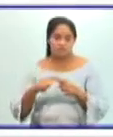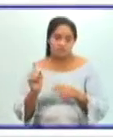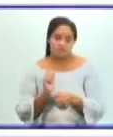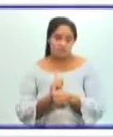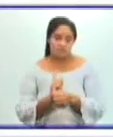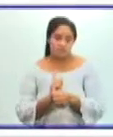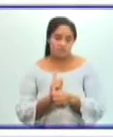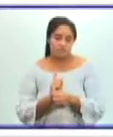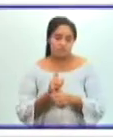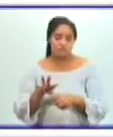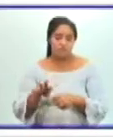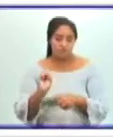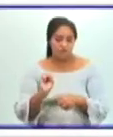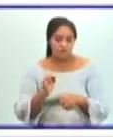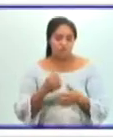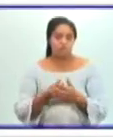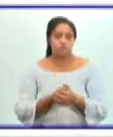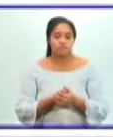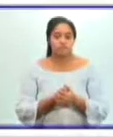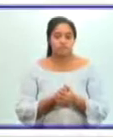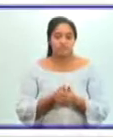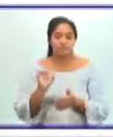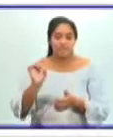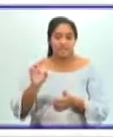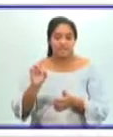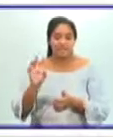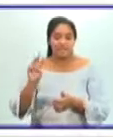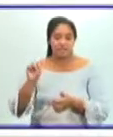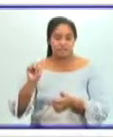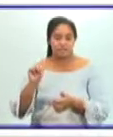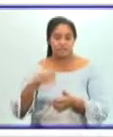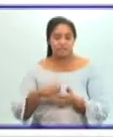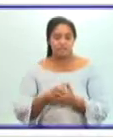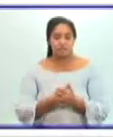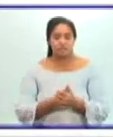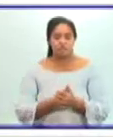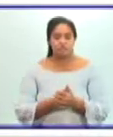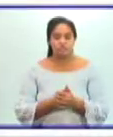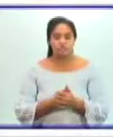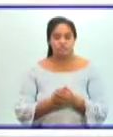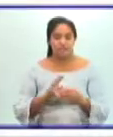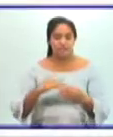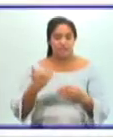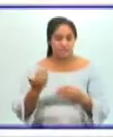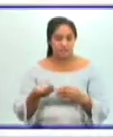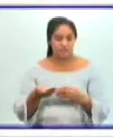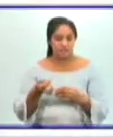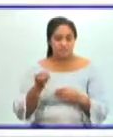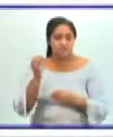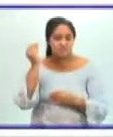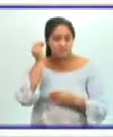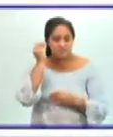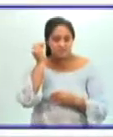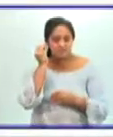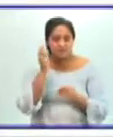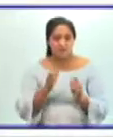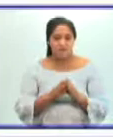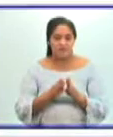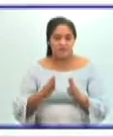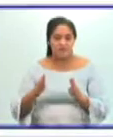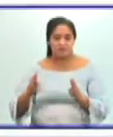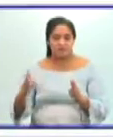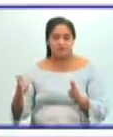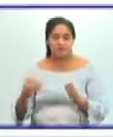corresponde, en este caso 15 metros. Pero además conoces la distancia que debe recorrer Toby